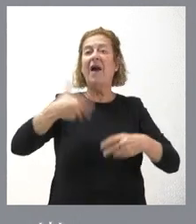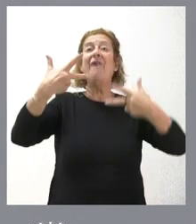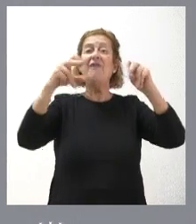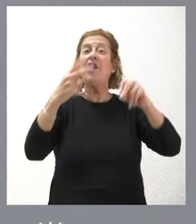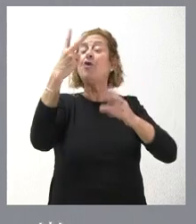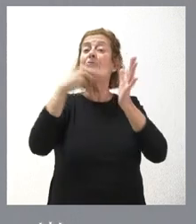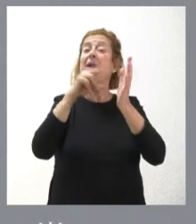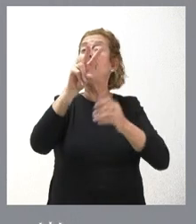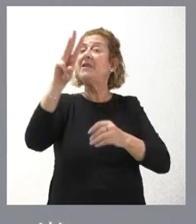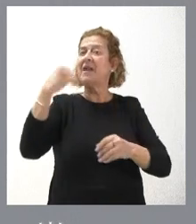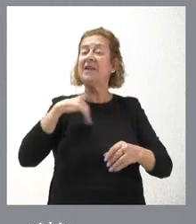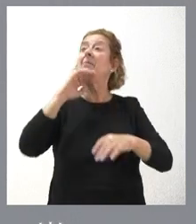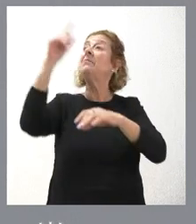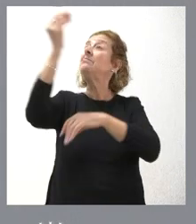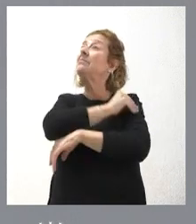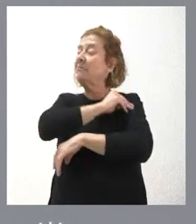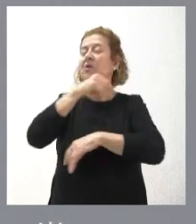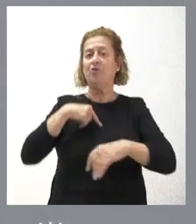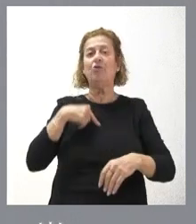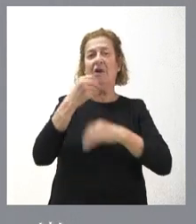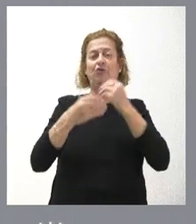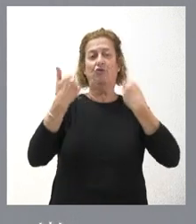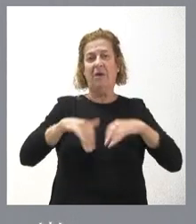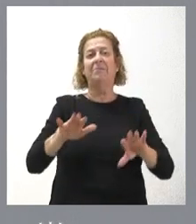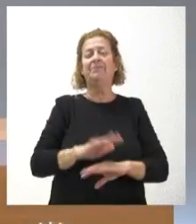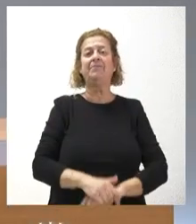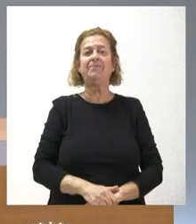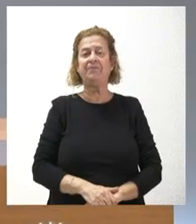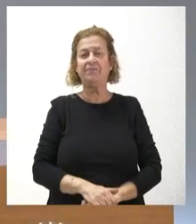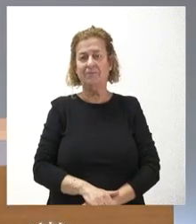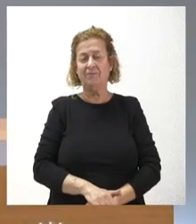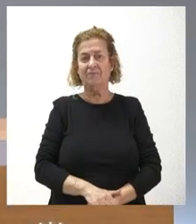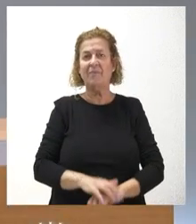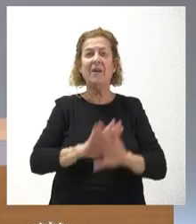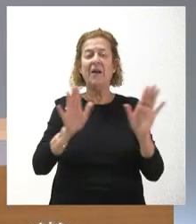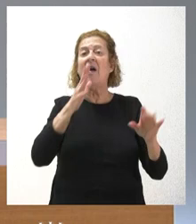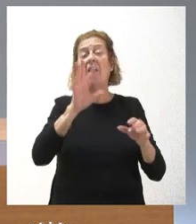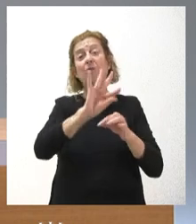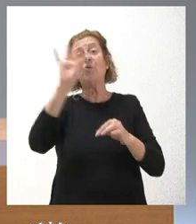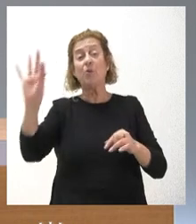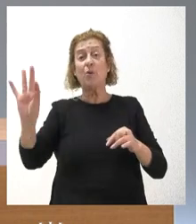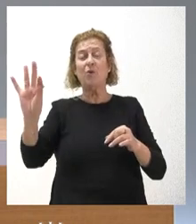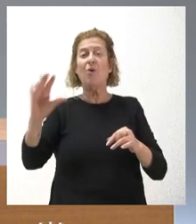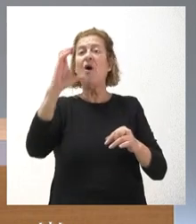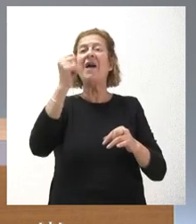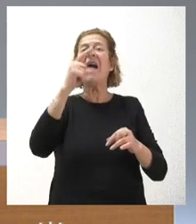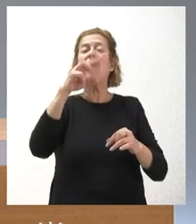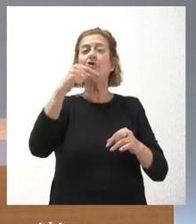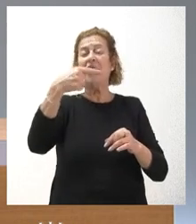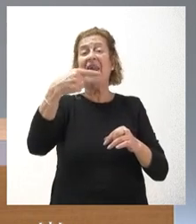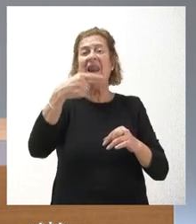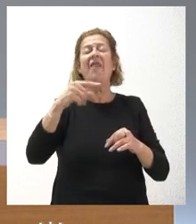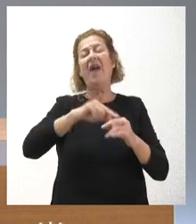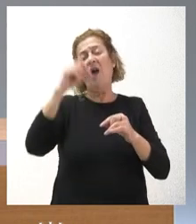cumplido esa recomendación que se nos hace por parte del Consejo de cuentas pues es el turno ahora de Carlos Gil de la opinión de